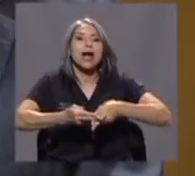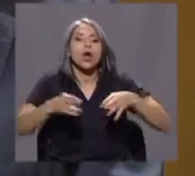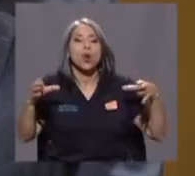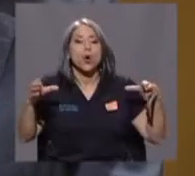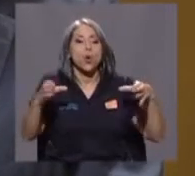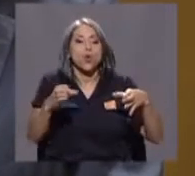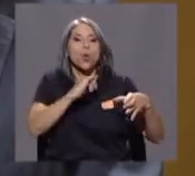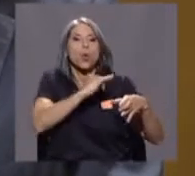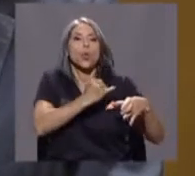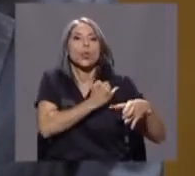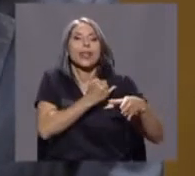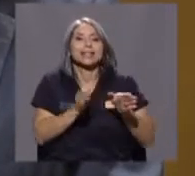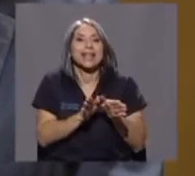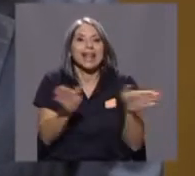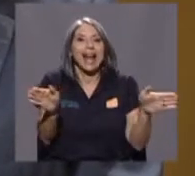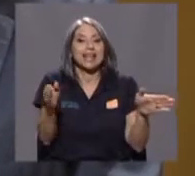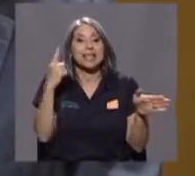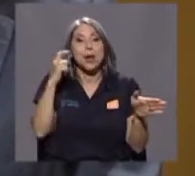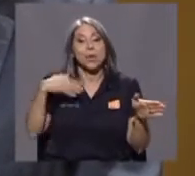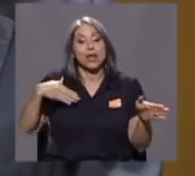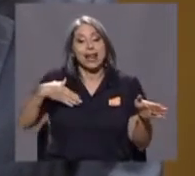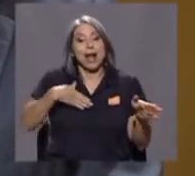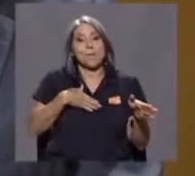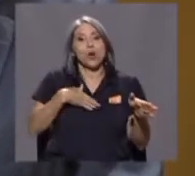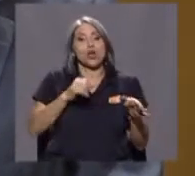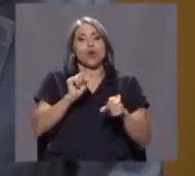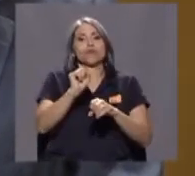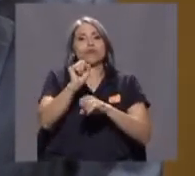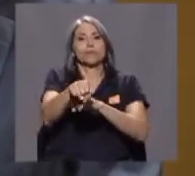de Napoleón a España en el año